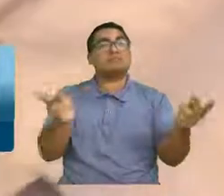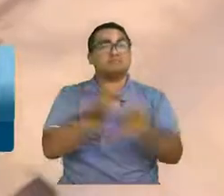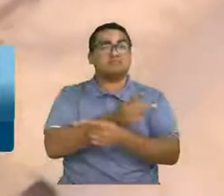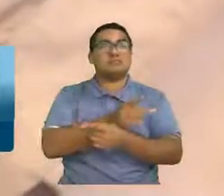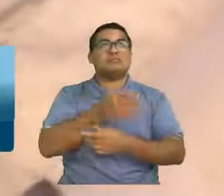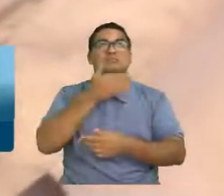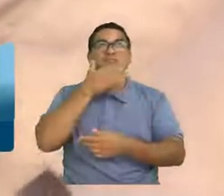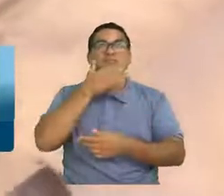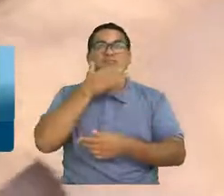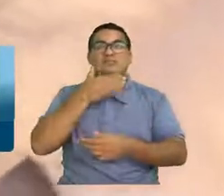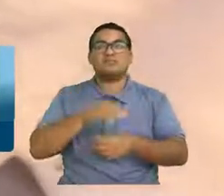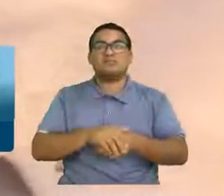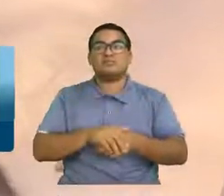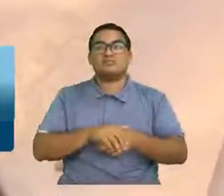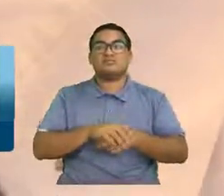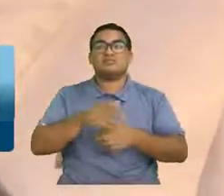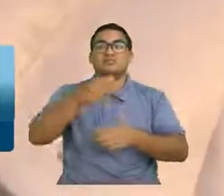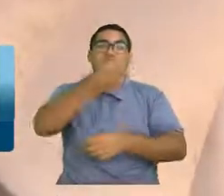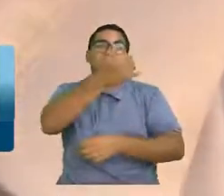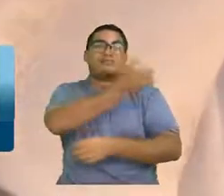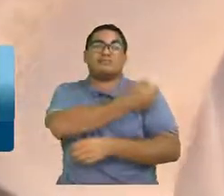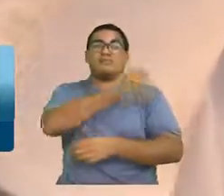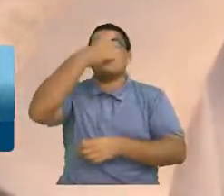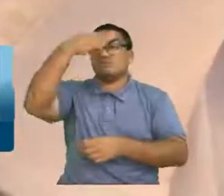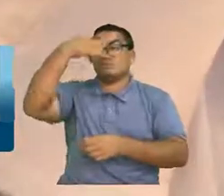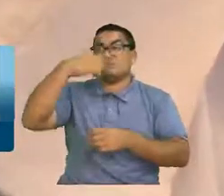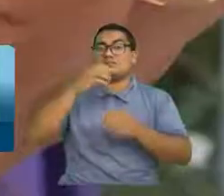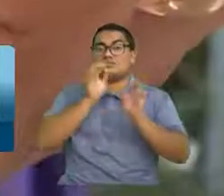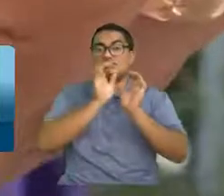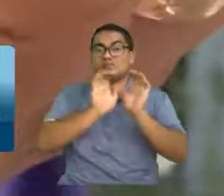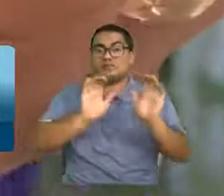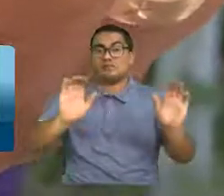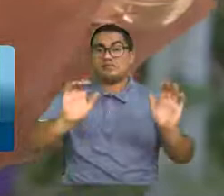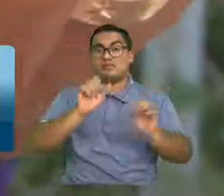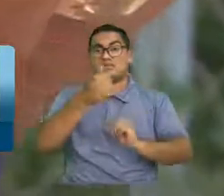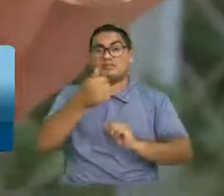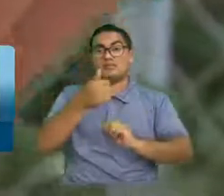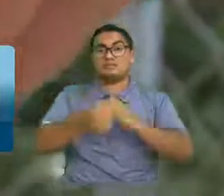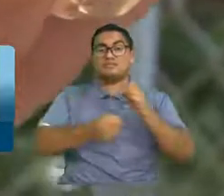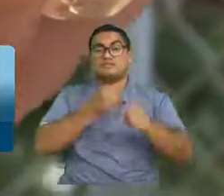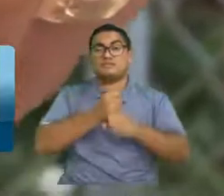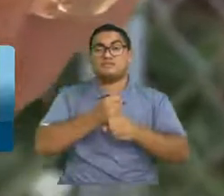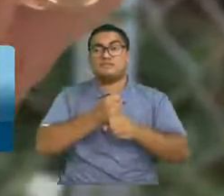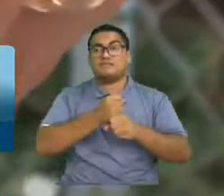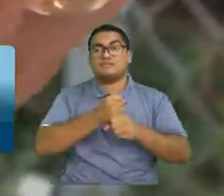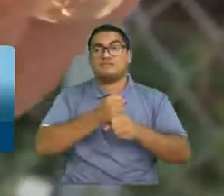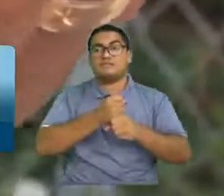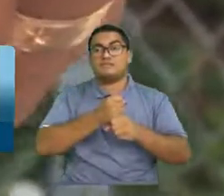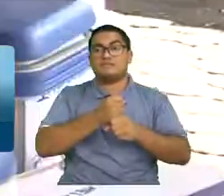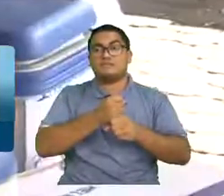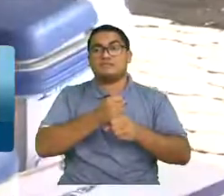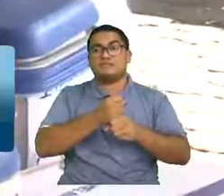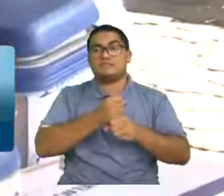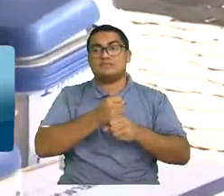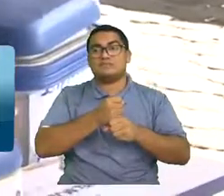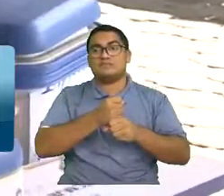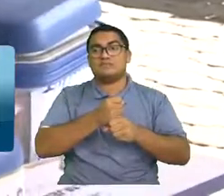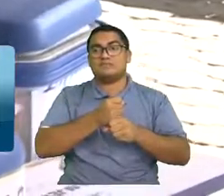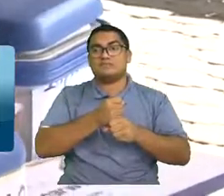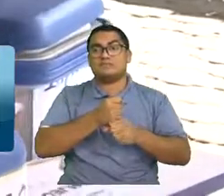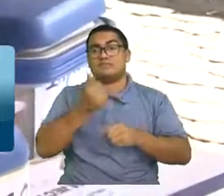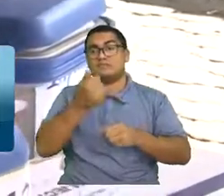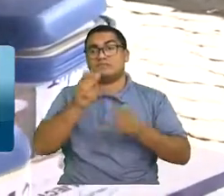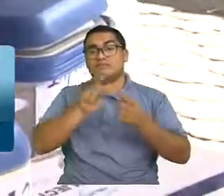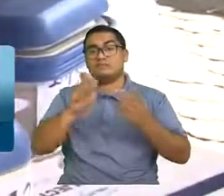tos. Ahorita en jornada de vacunación, a los niños de 6 a 23 meses de edad, de 6 meses a 23 meses, se les